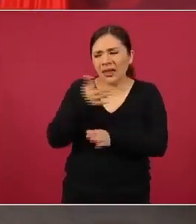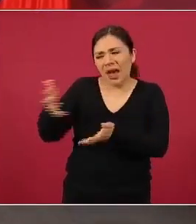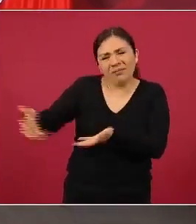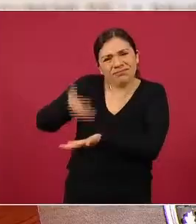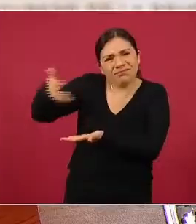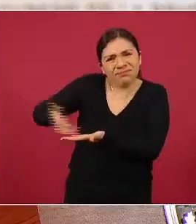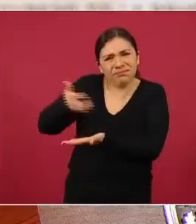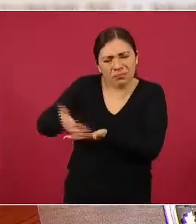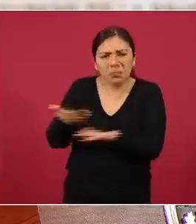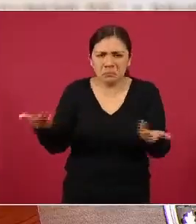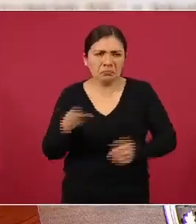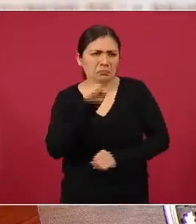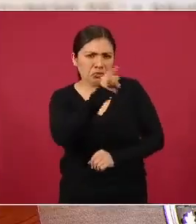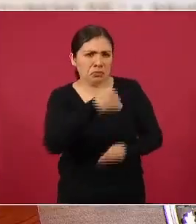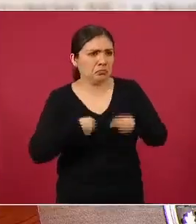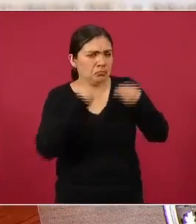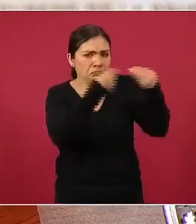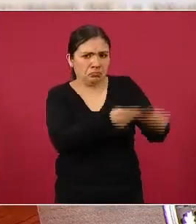sí,